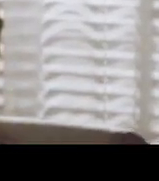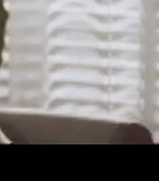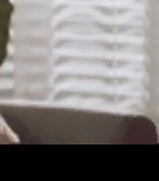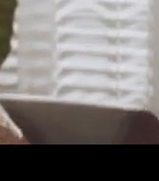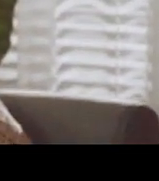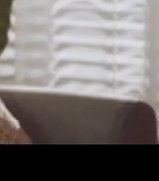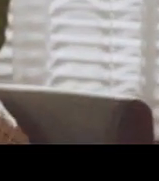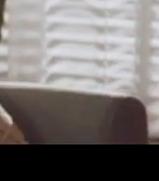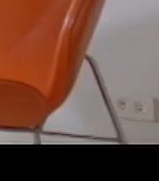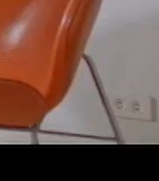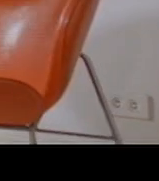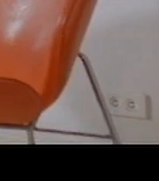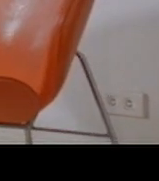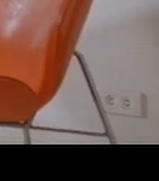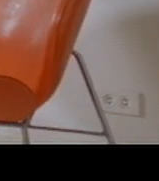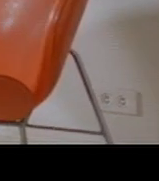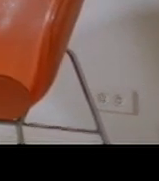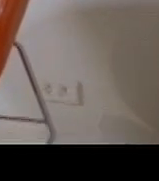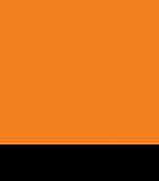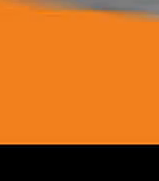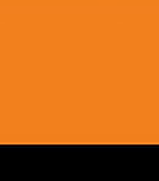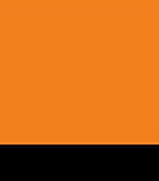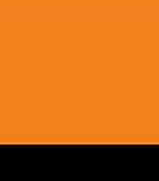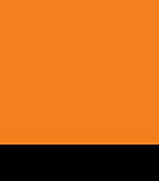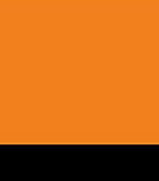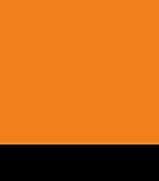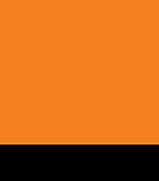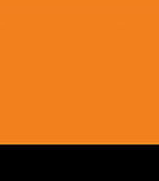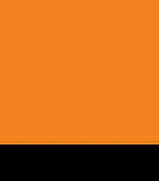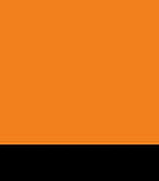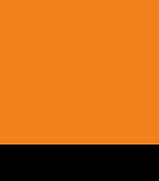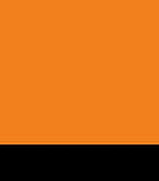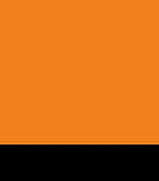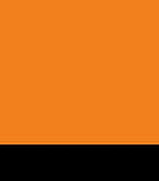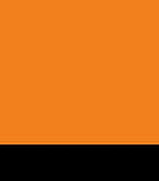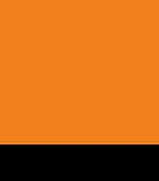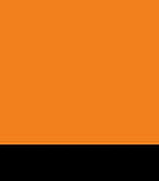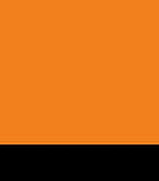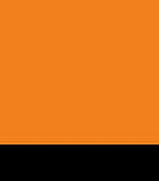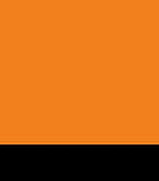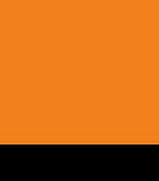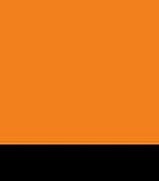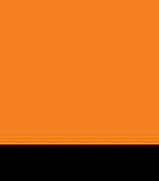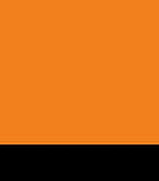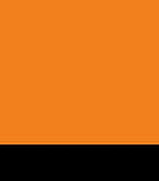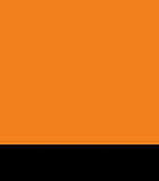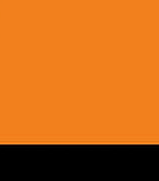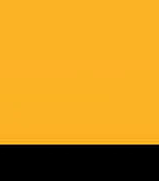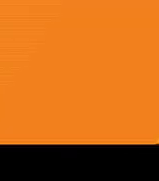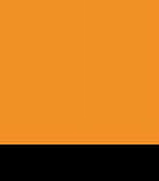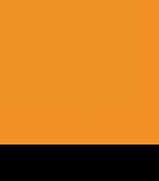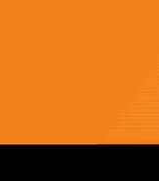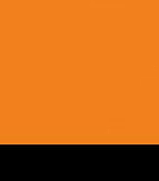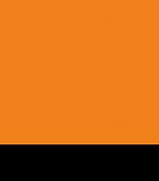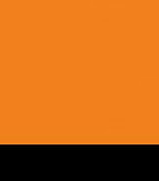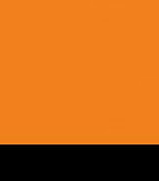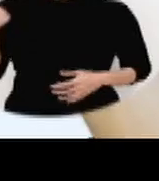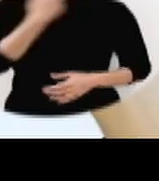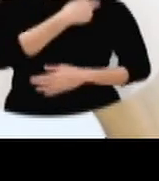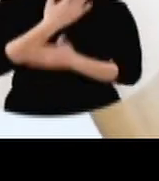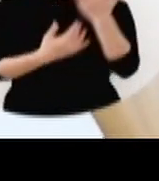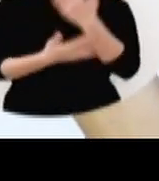Banco Popular. Aprovecha este verano para arreglar su casa. Solicite un crédito para remodelación. Banco